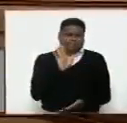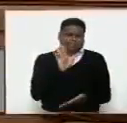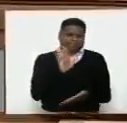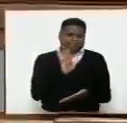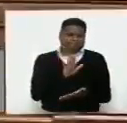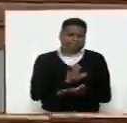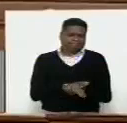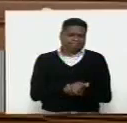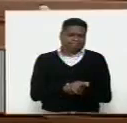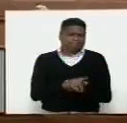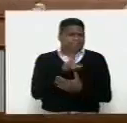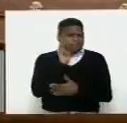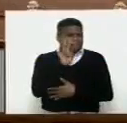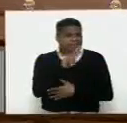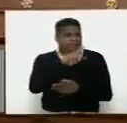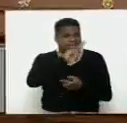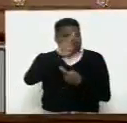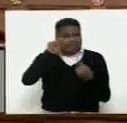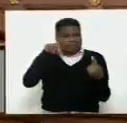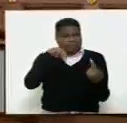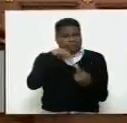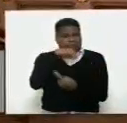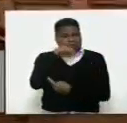la revolución